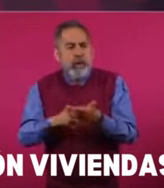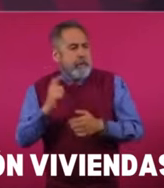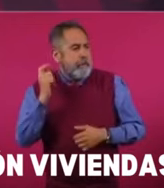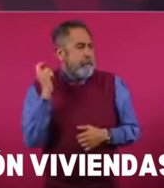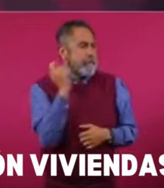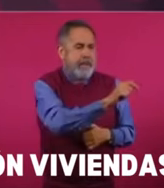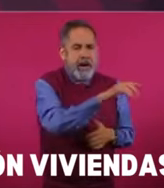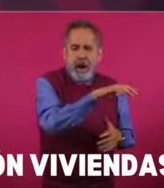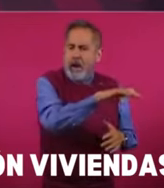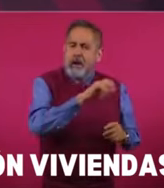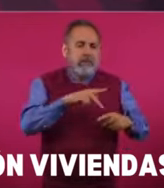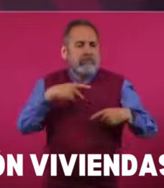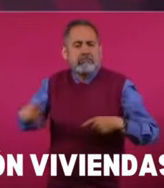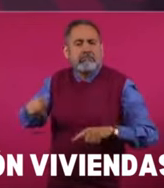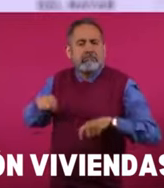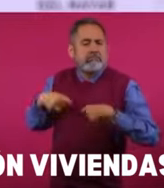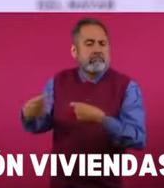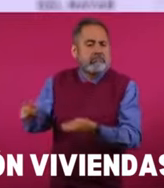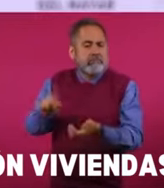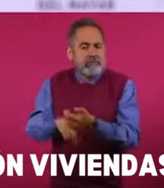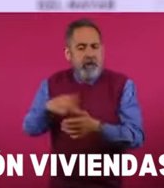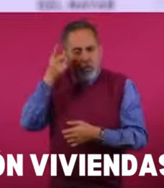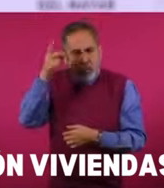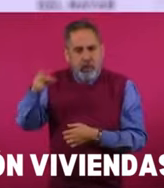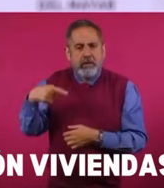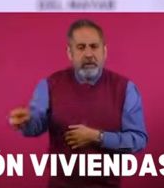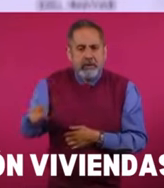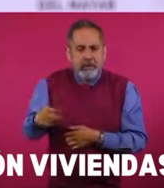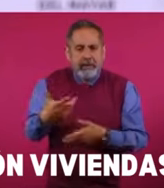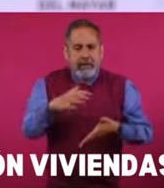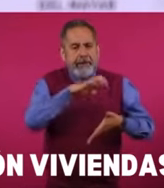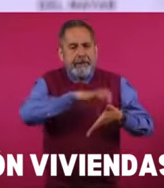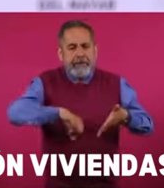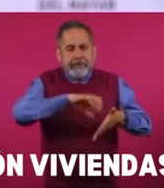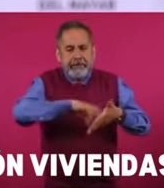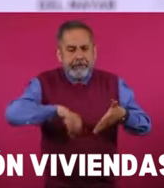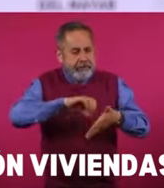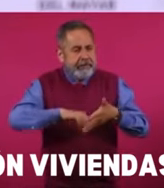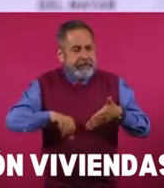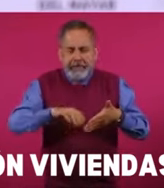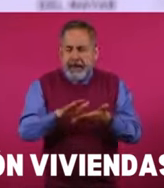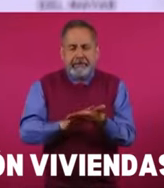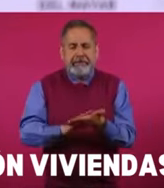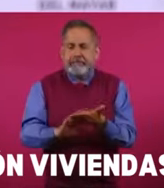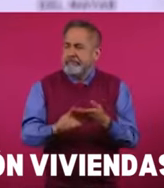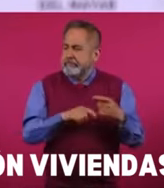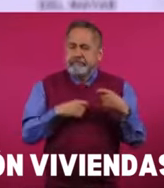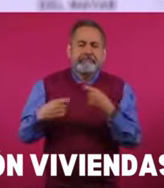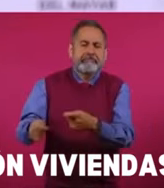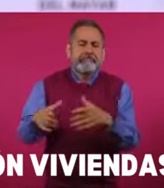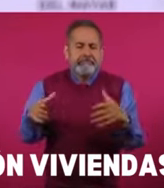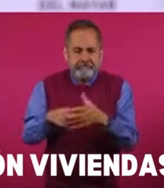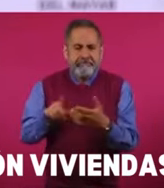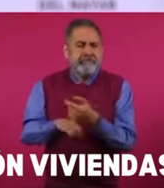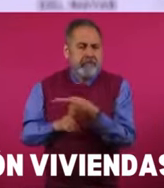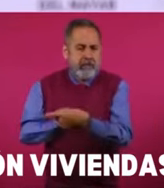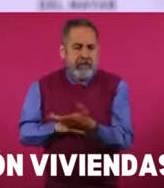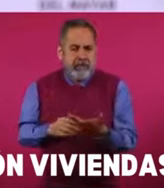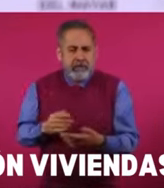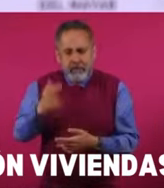y se les va a descontar todo lo que pagaron de renta en el tiempo que